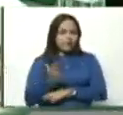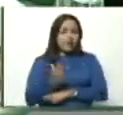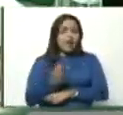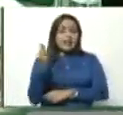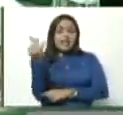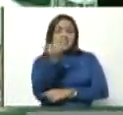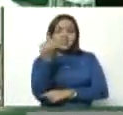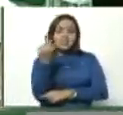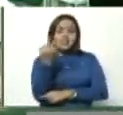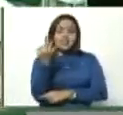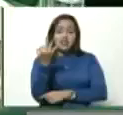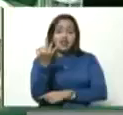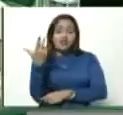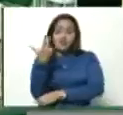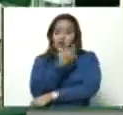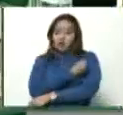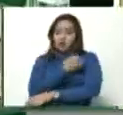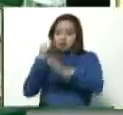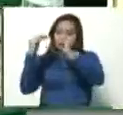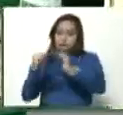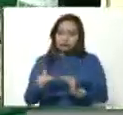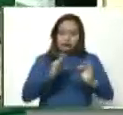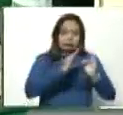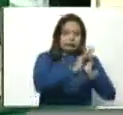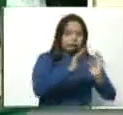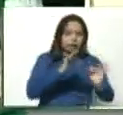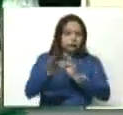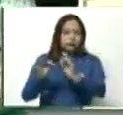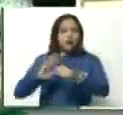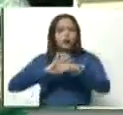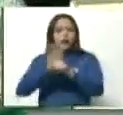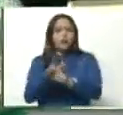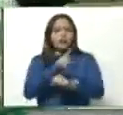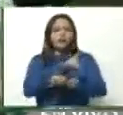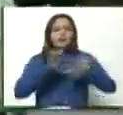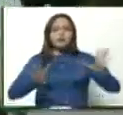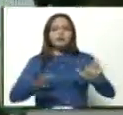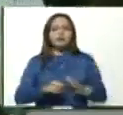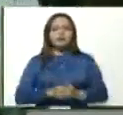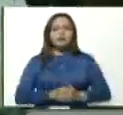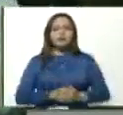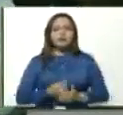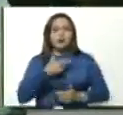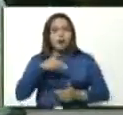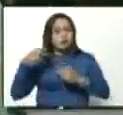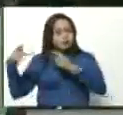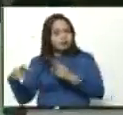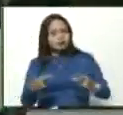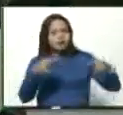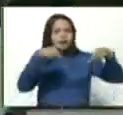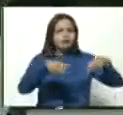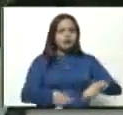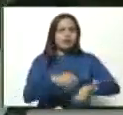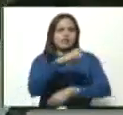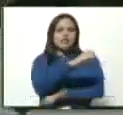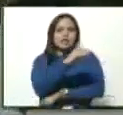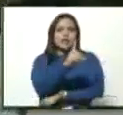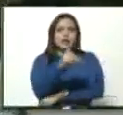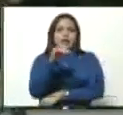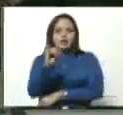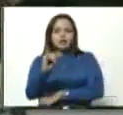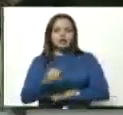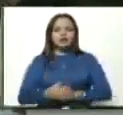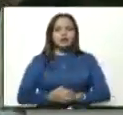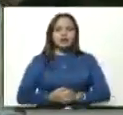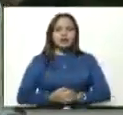para bajar el contagio contra el COVID. Entonces, invitamos desde aquí, desde el CDI Amelia Blanco, a